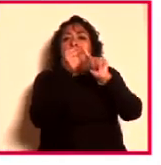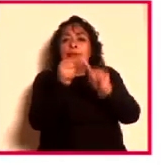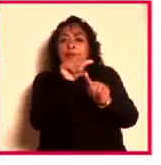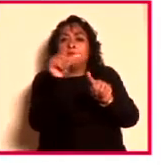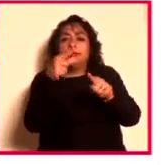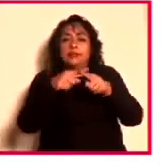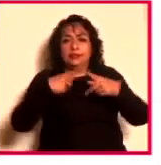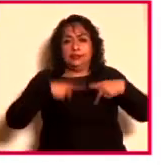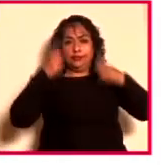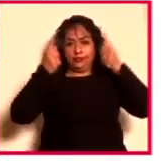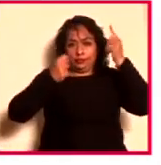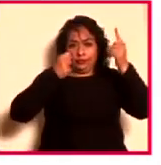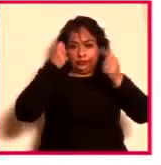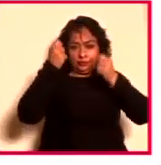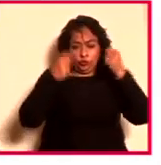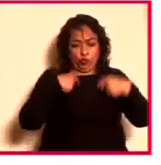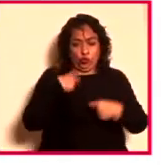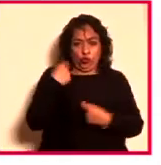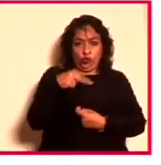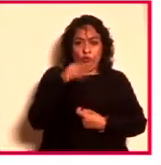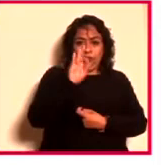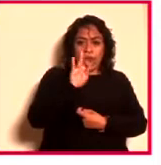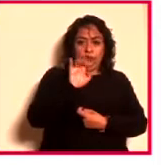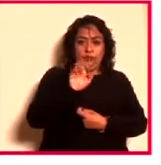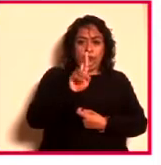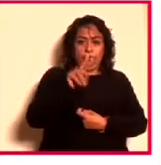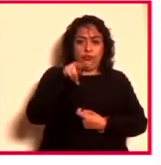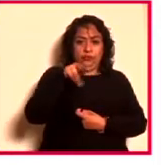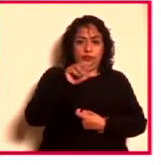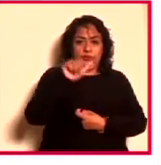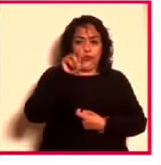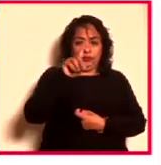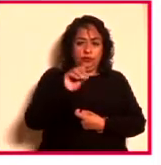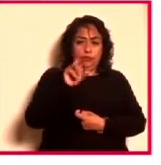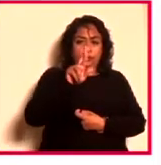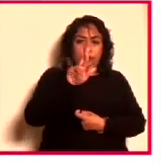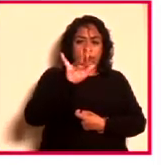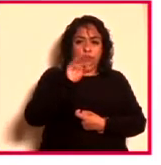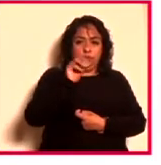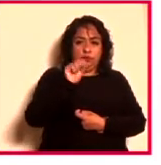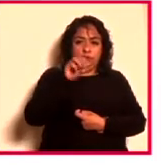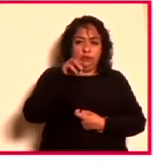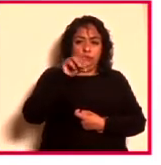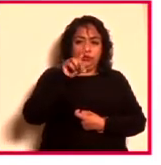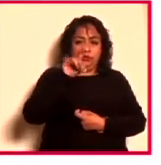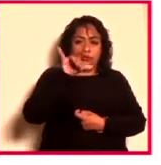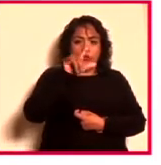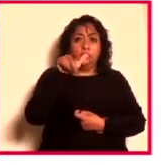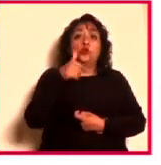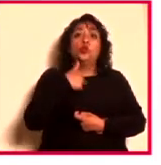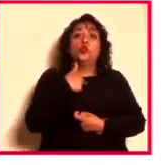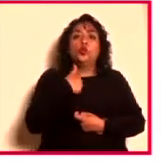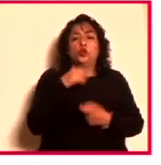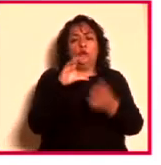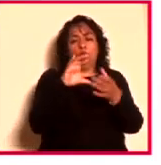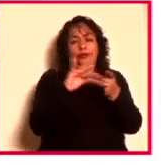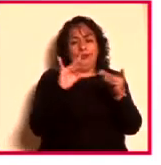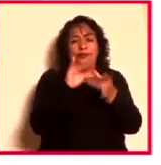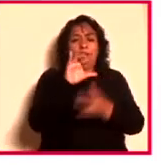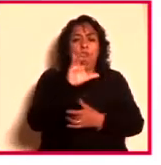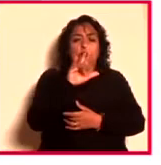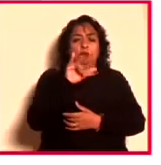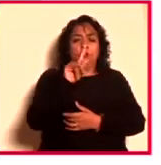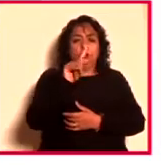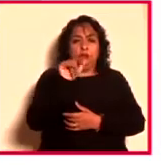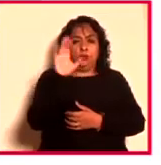Mi nombre es Fernando Ríos Mendoza. Soy cronista cultural